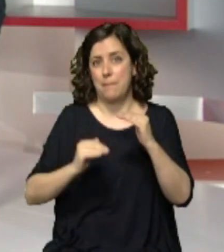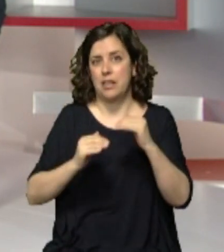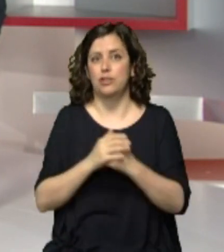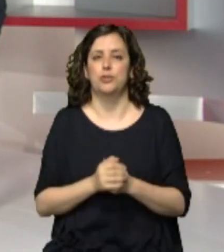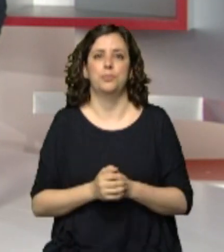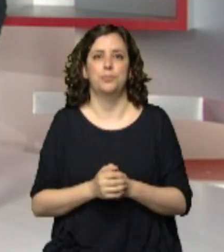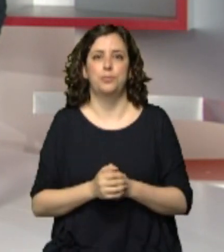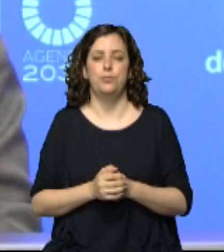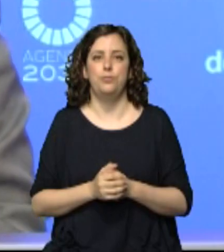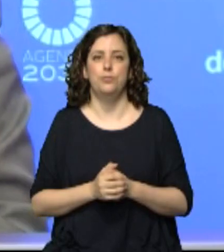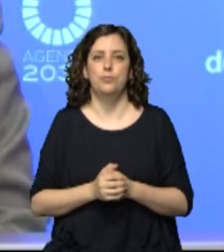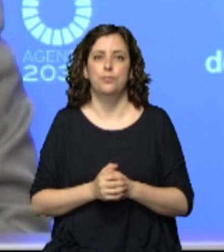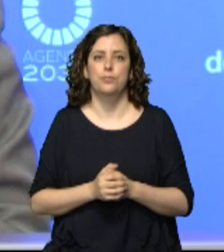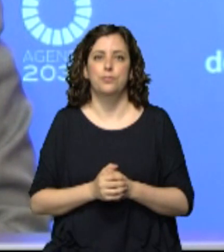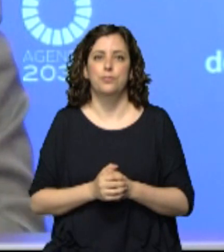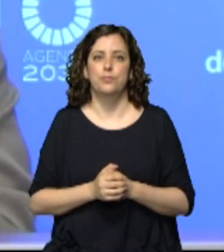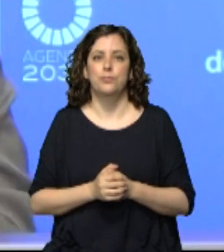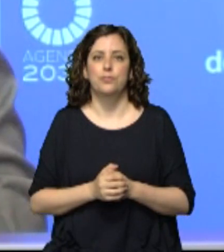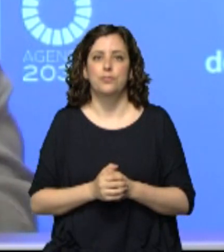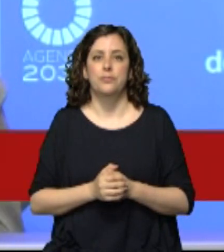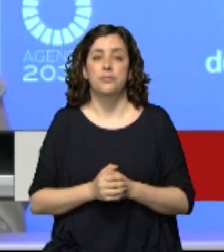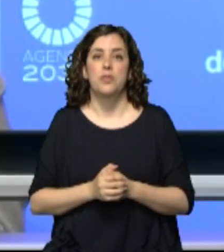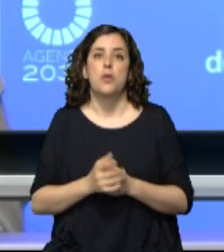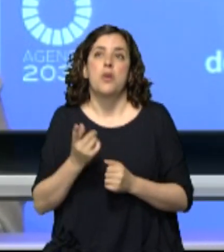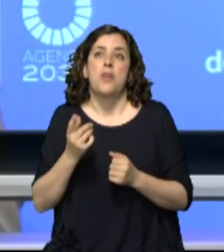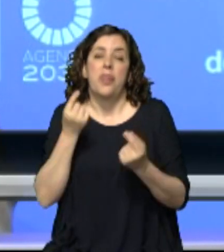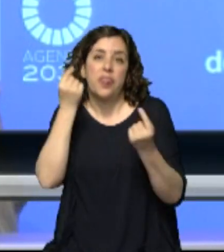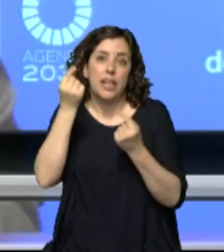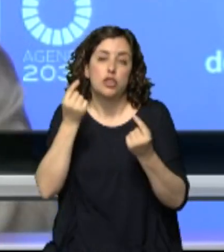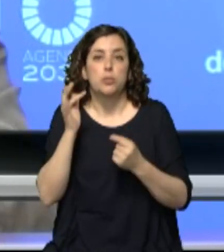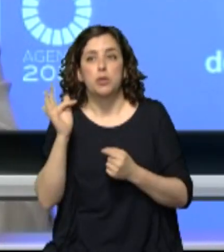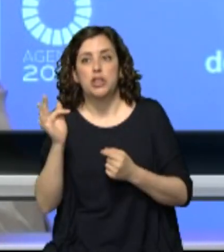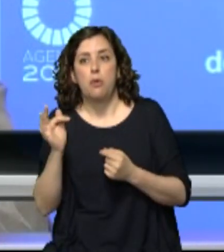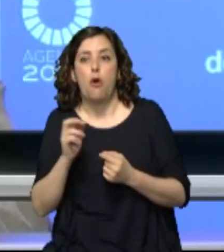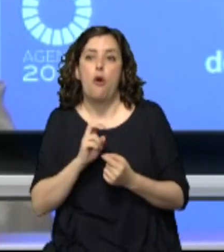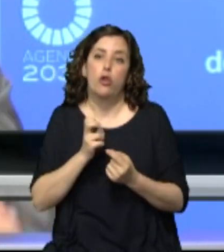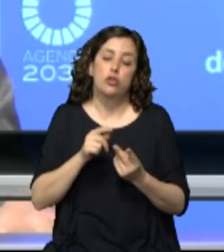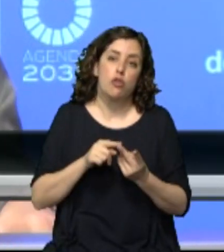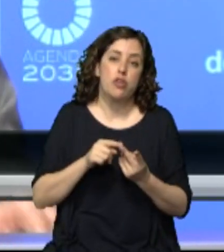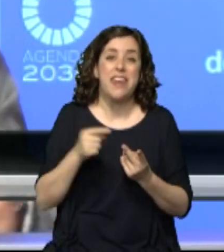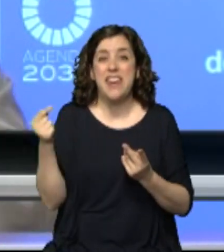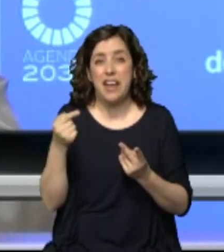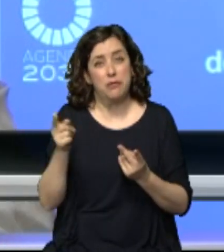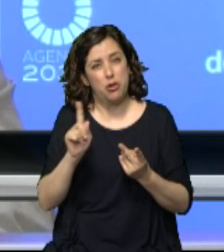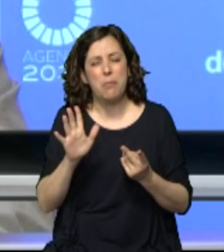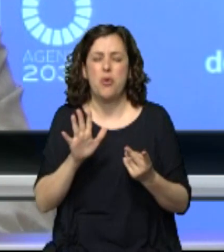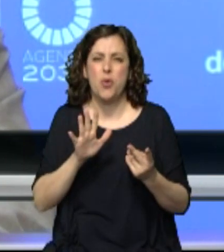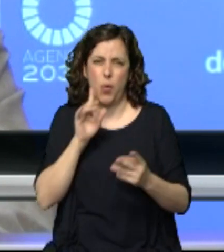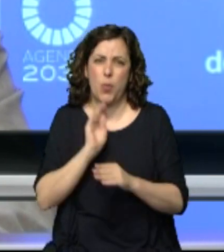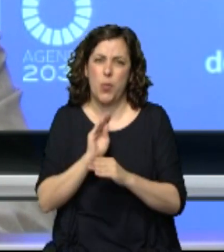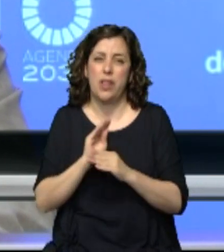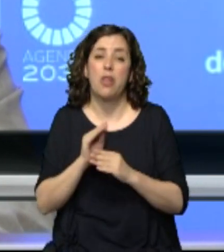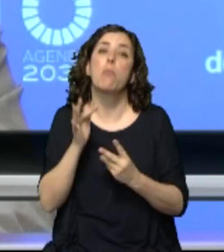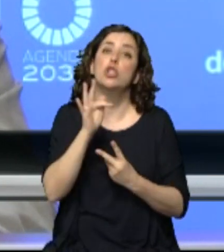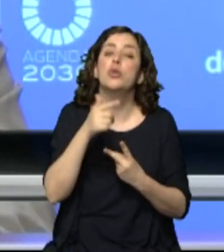foral. Uno positivo y otro no negativo, pero que nos indica a la prudencia. El positivo, que hay un 90% de